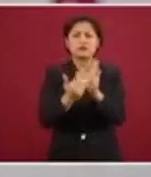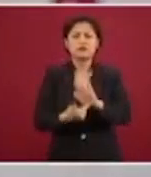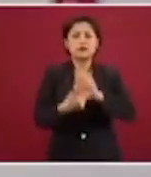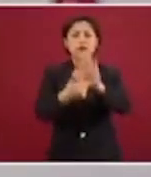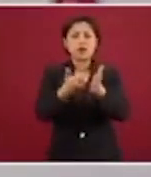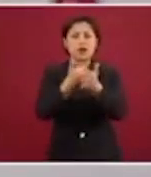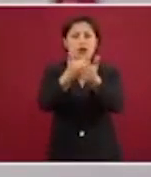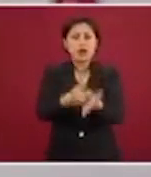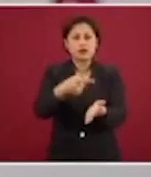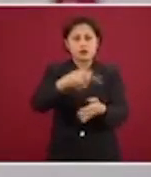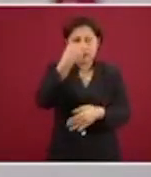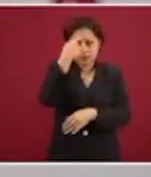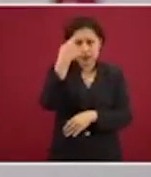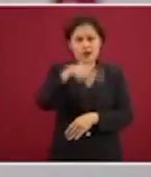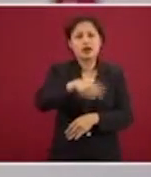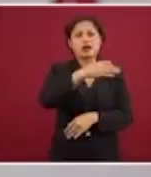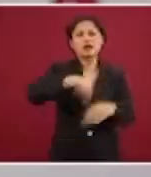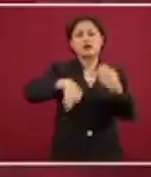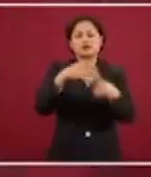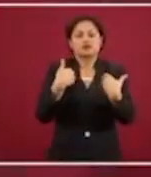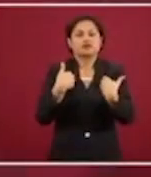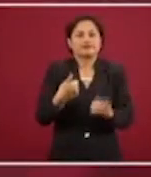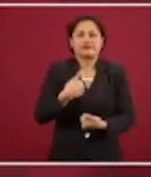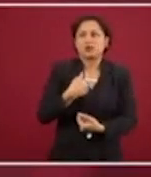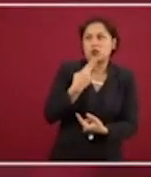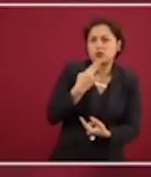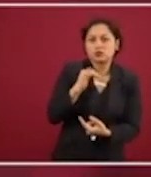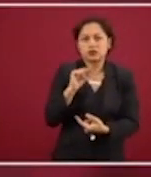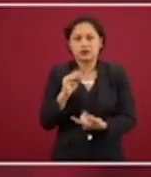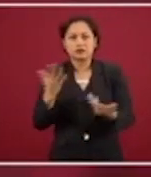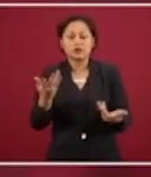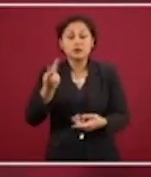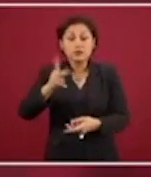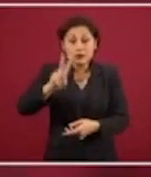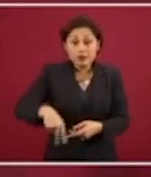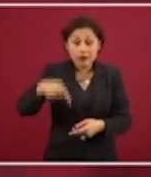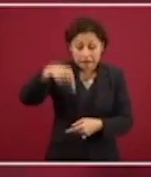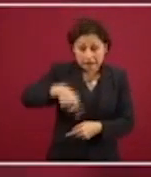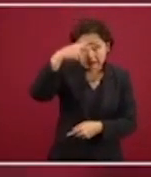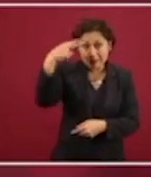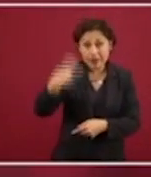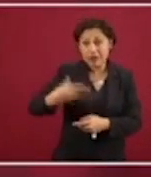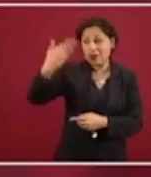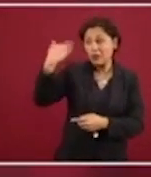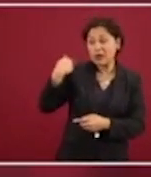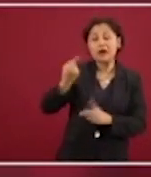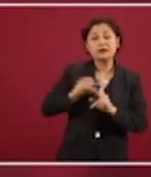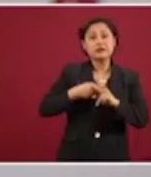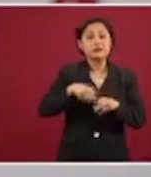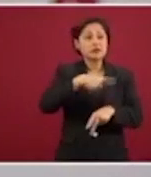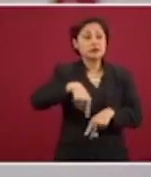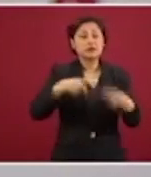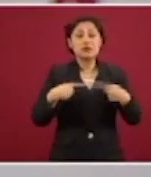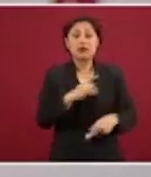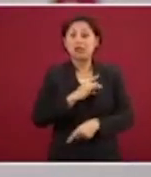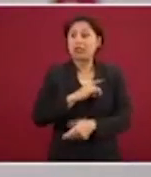técnico. Entonces, la realidad es que se malgastaron los equipos, la realidad es que hubo escasez de los